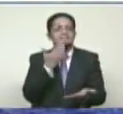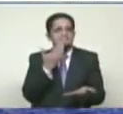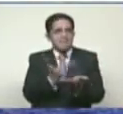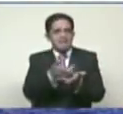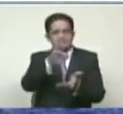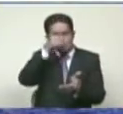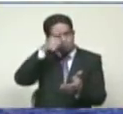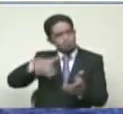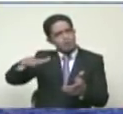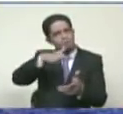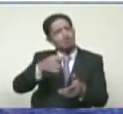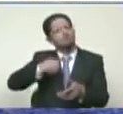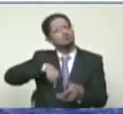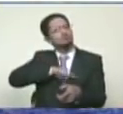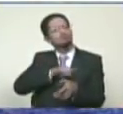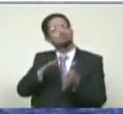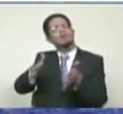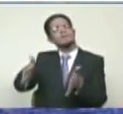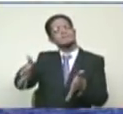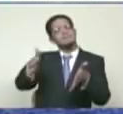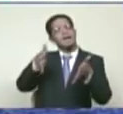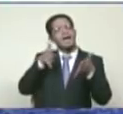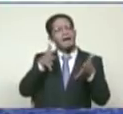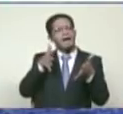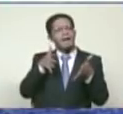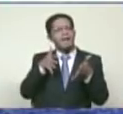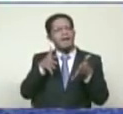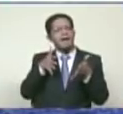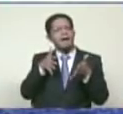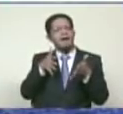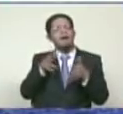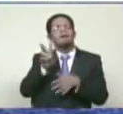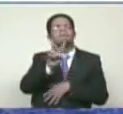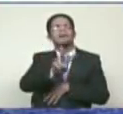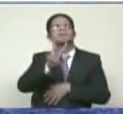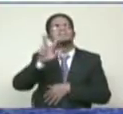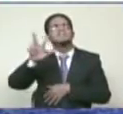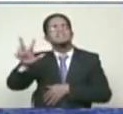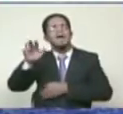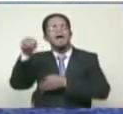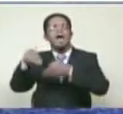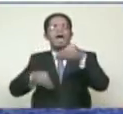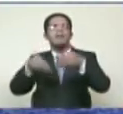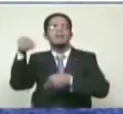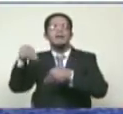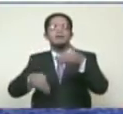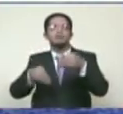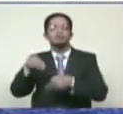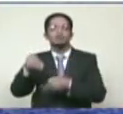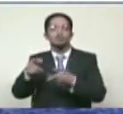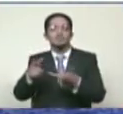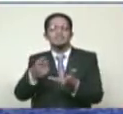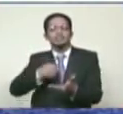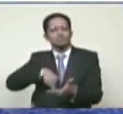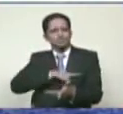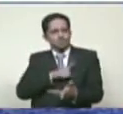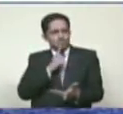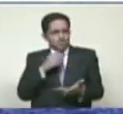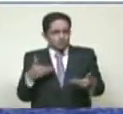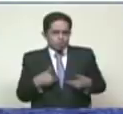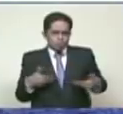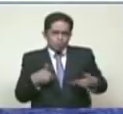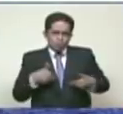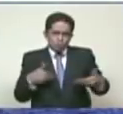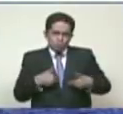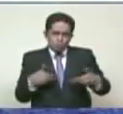pueblo, gracias al trabajo diario, 23 elecciones a pulso.